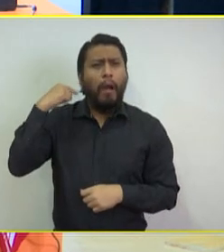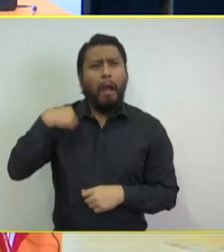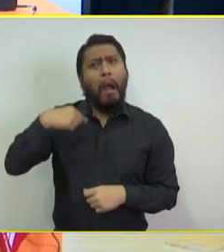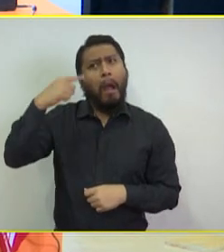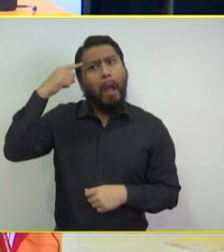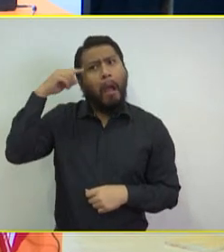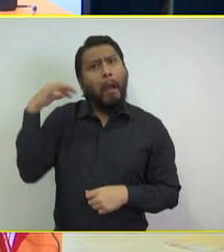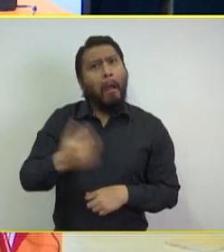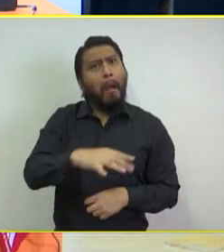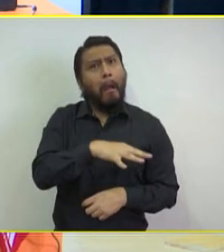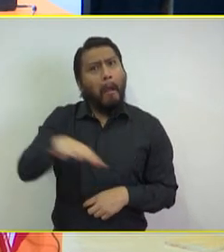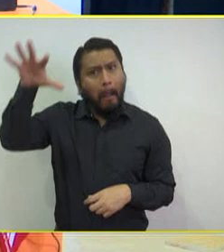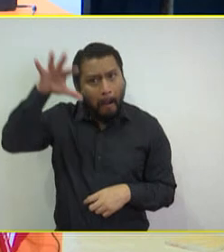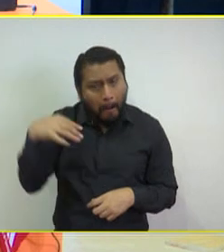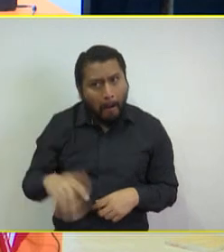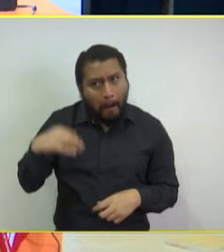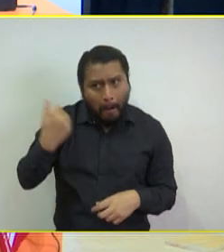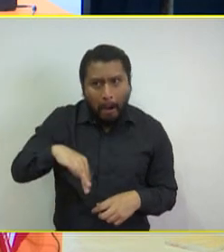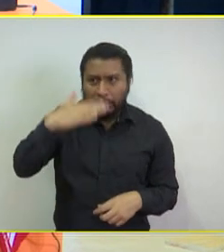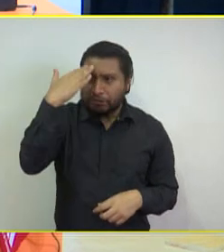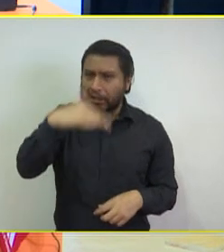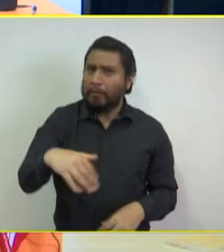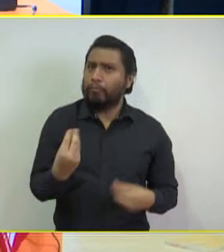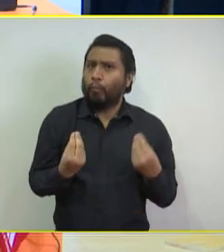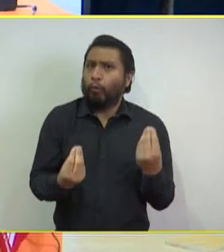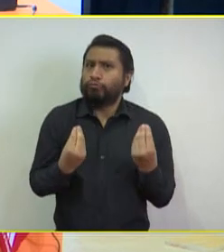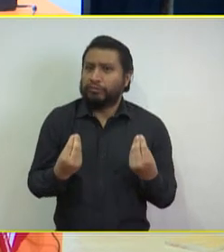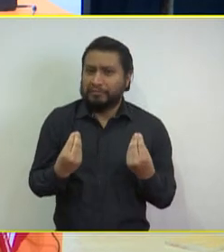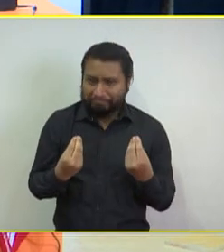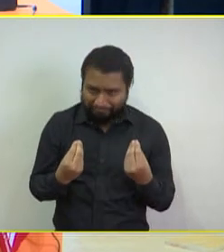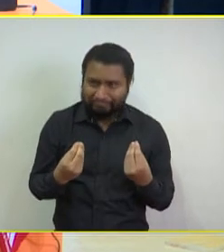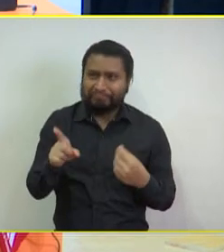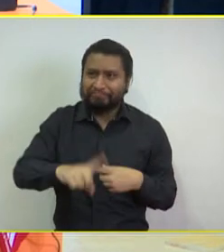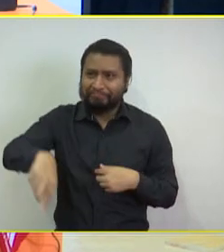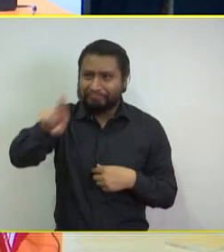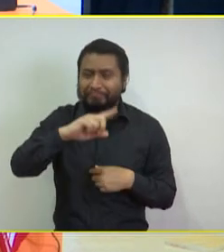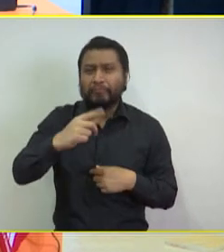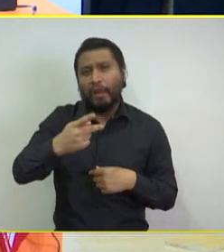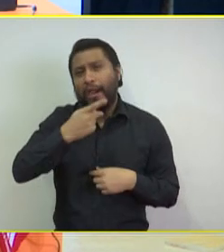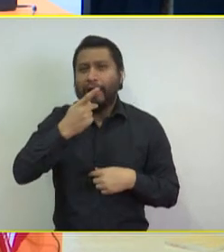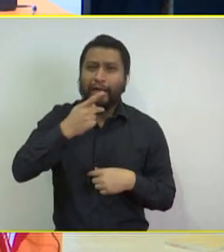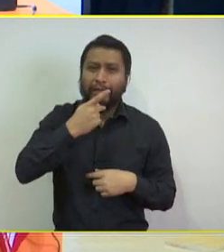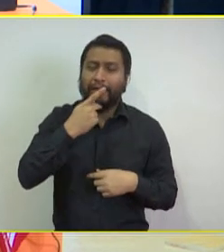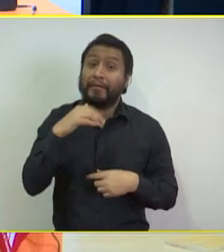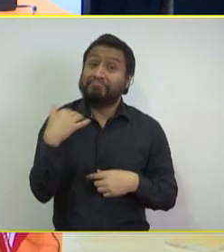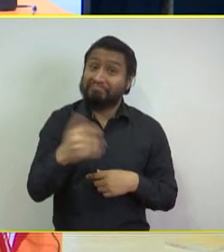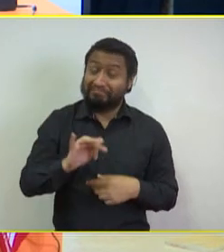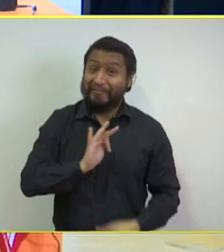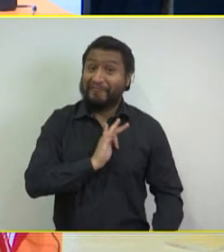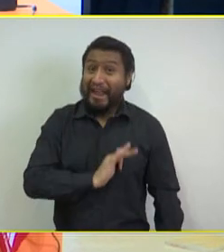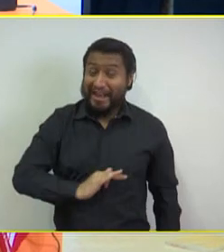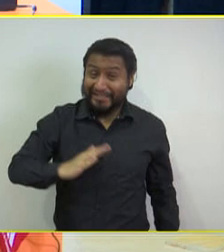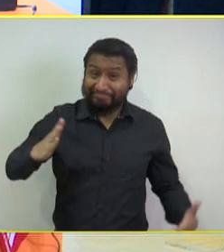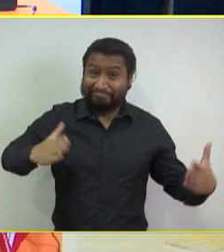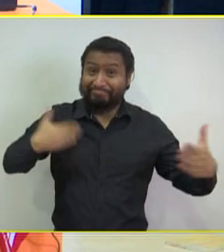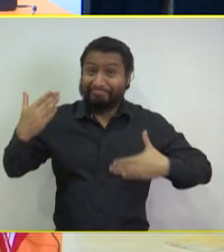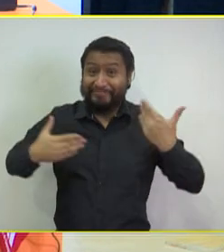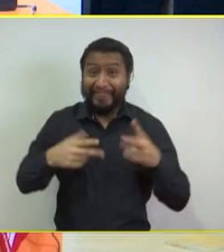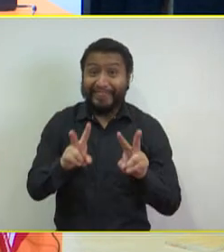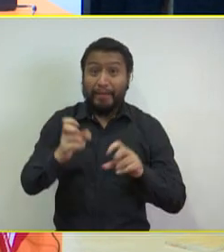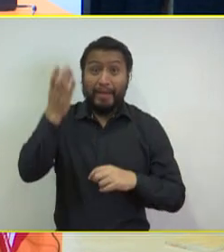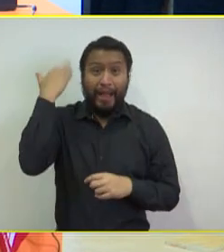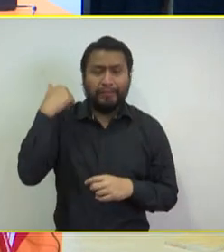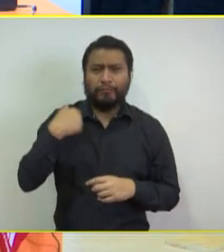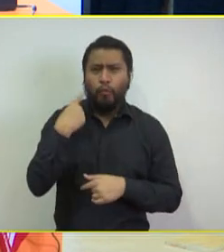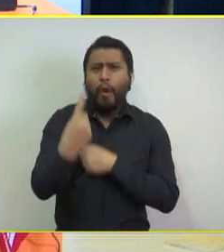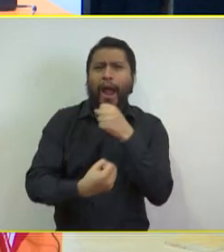mucho, me da mucha alegría escucharlos y saber que ya pueden hablar de temas de microbiología, cuando hace un año yo